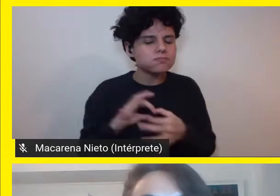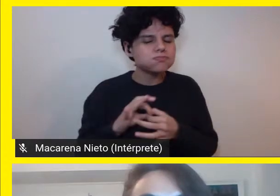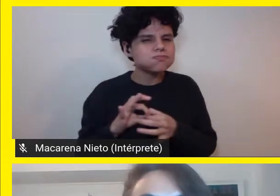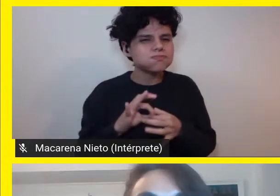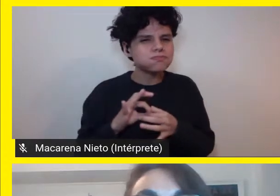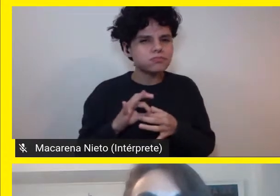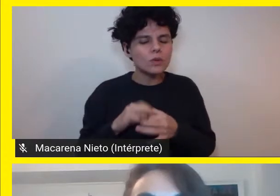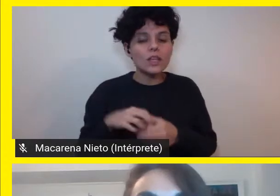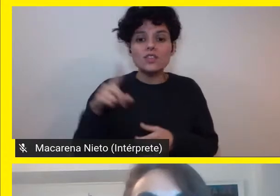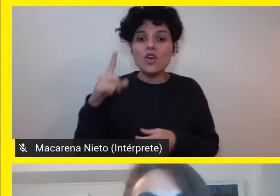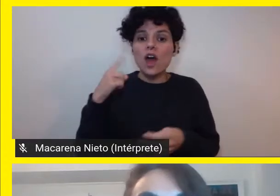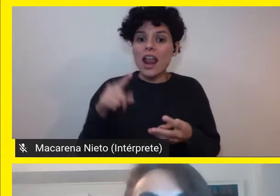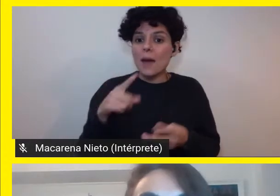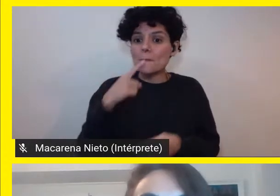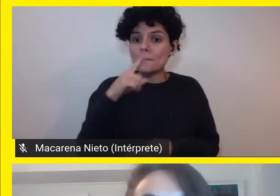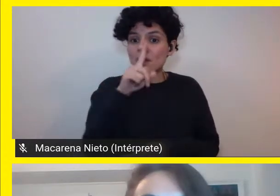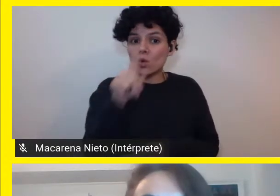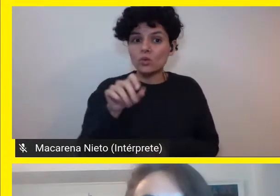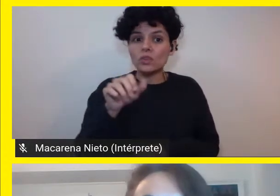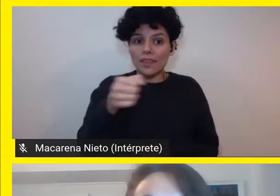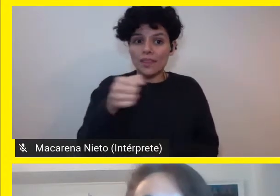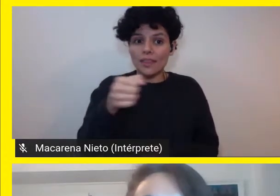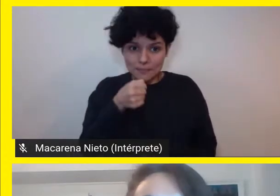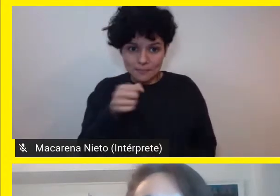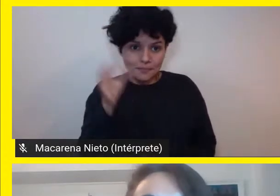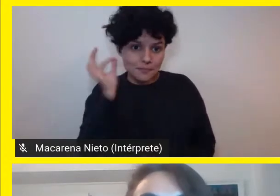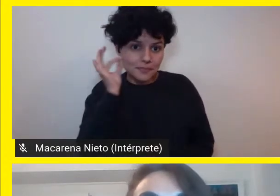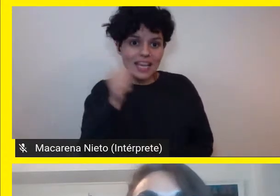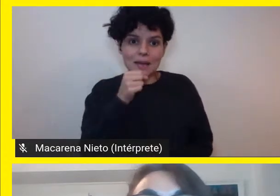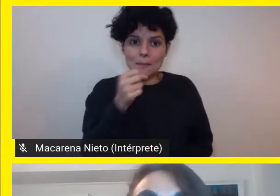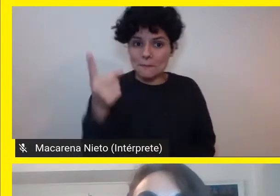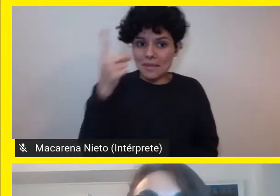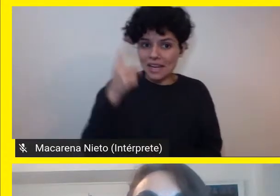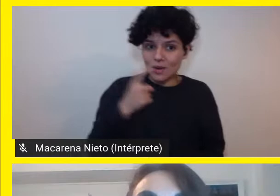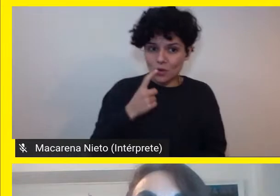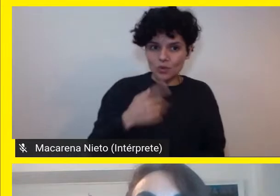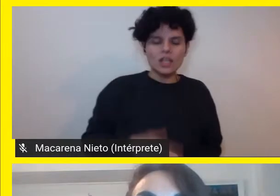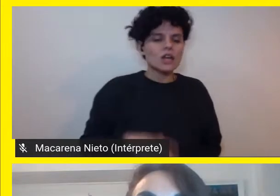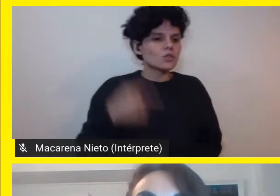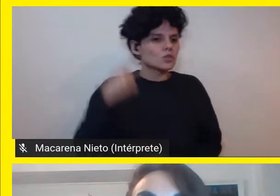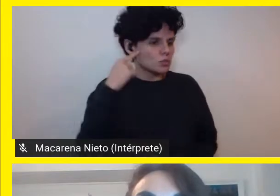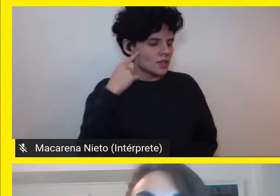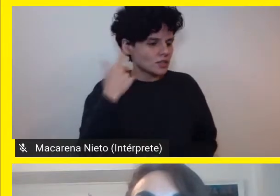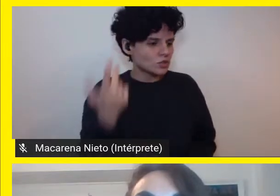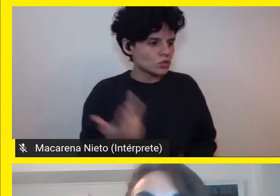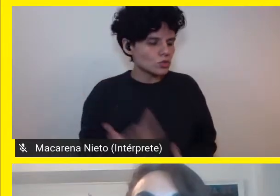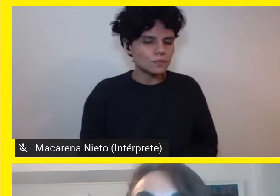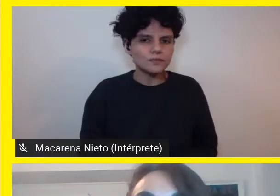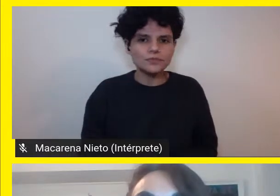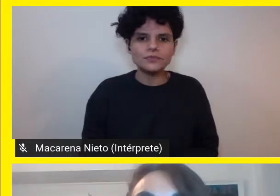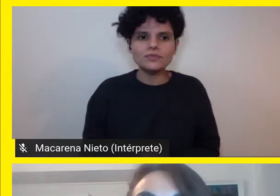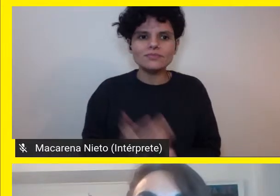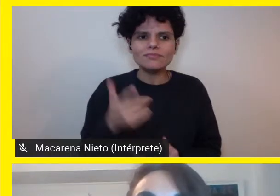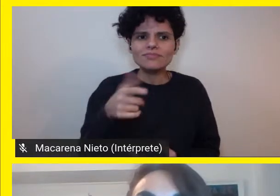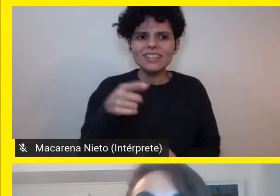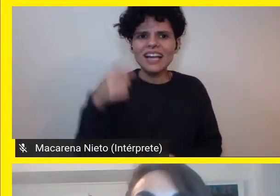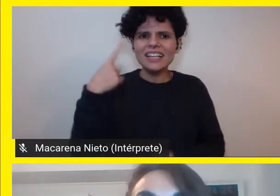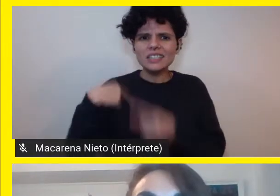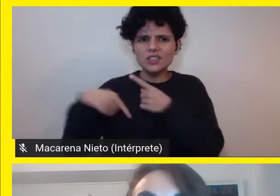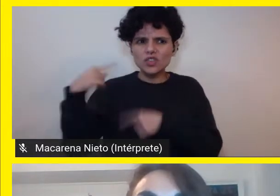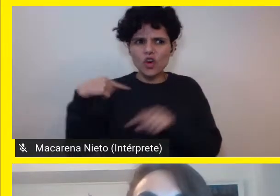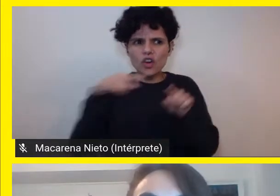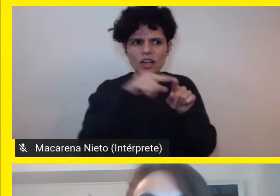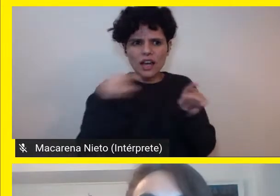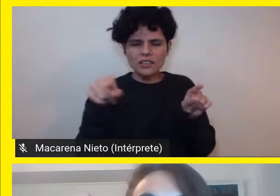pregunta de Alejandra, yo creo que sí, yo creo que desde el dolor que muchas veces significan estos casos y pensando también en el